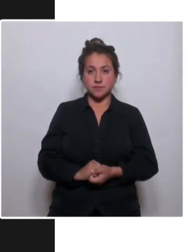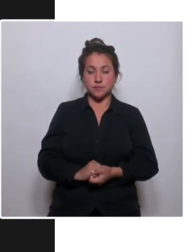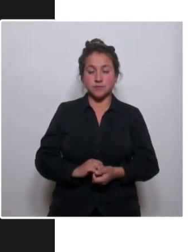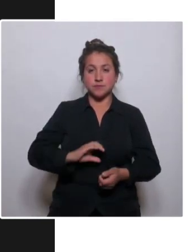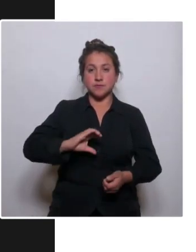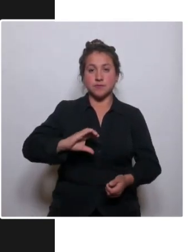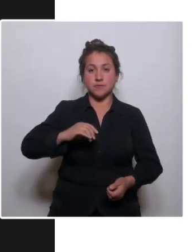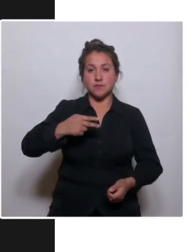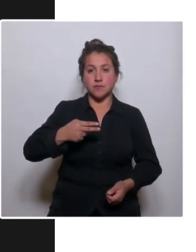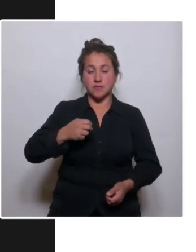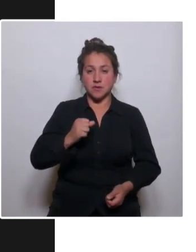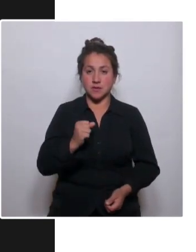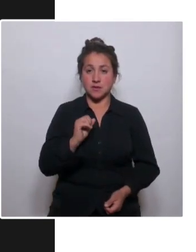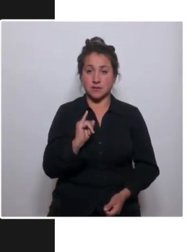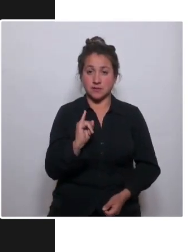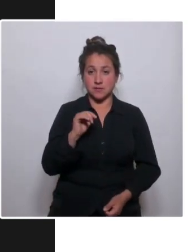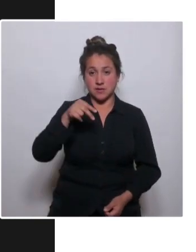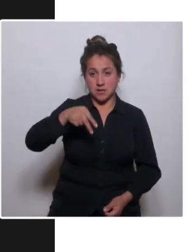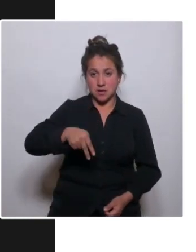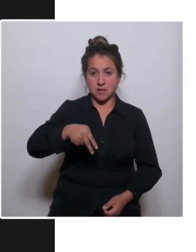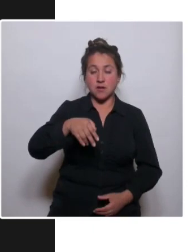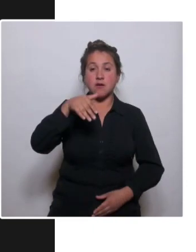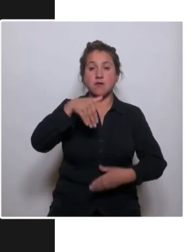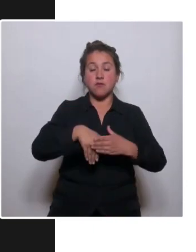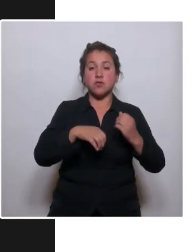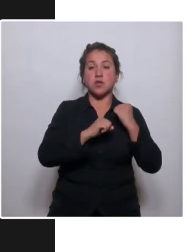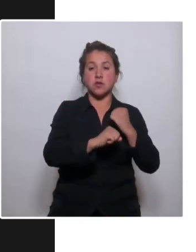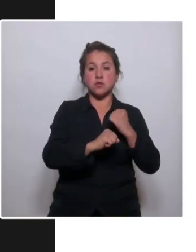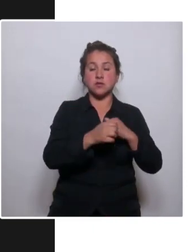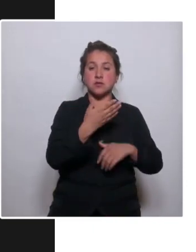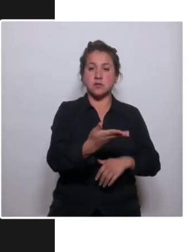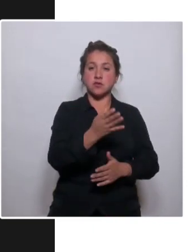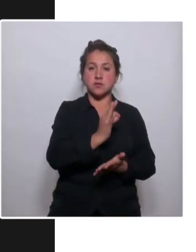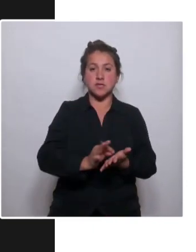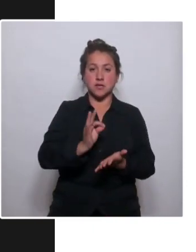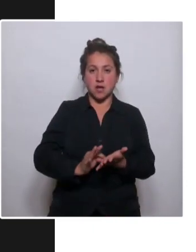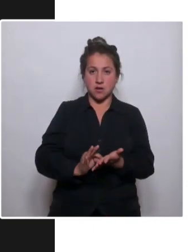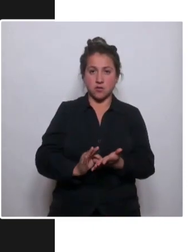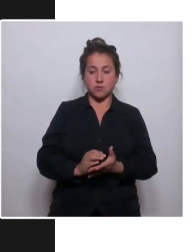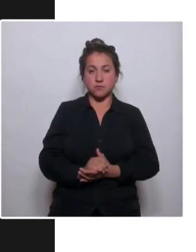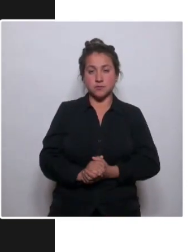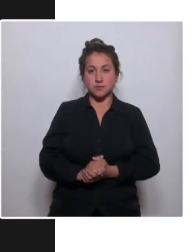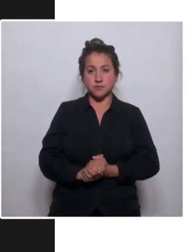Fuachaín. Voto en contra, señor secretario.